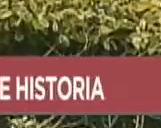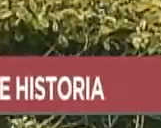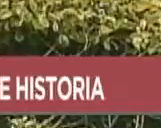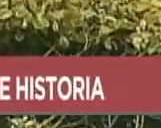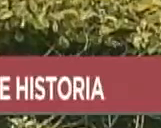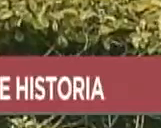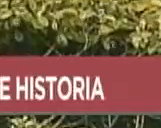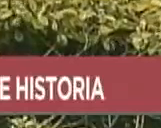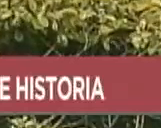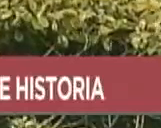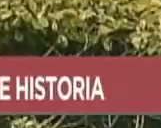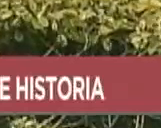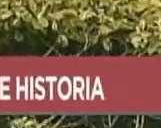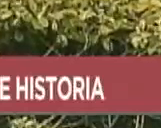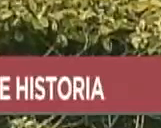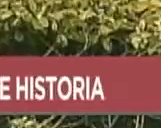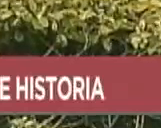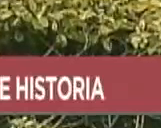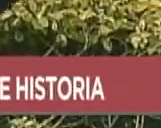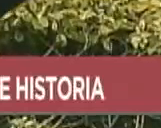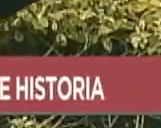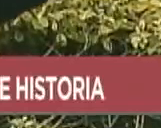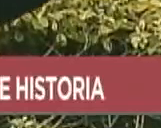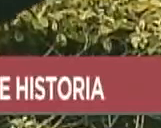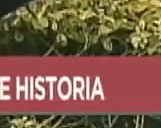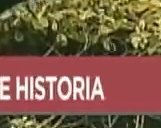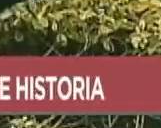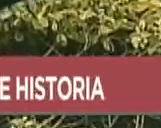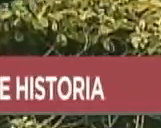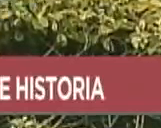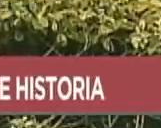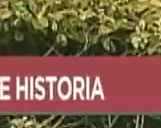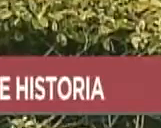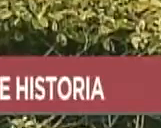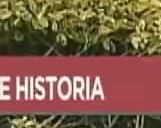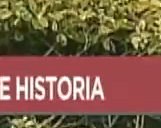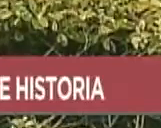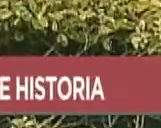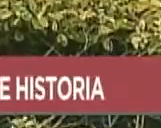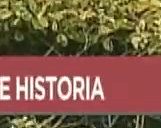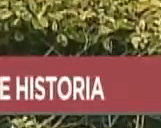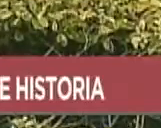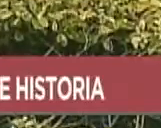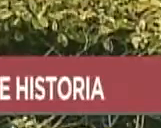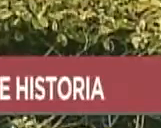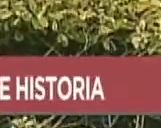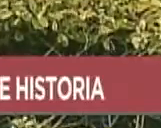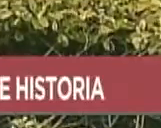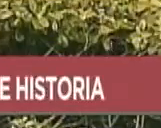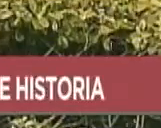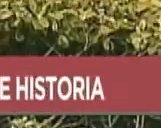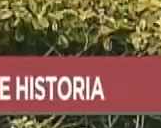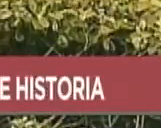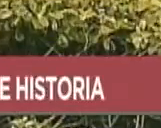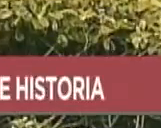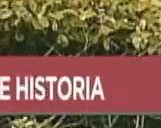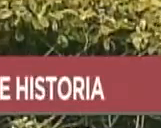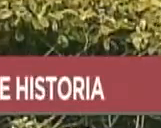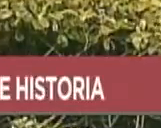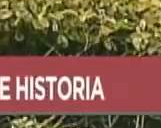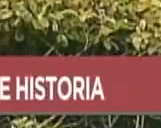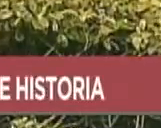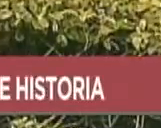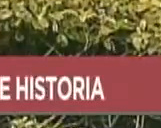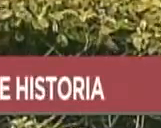traerlo como un ser humano y hoy por ejemplo estamos en vísperas de conmemorar los 200 años de la batalla de bomboná liderada